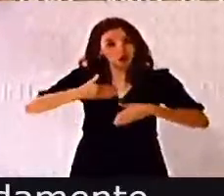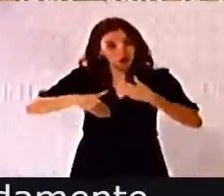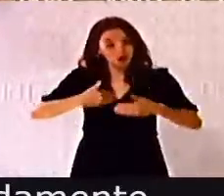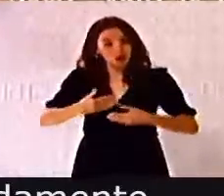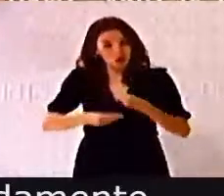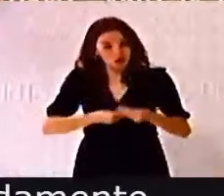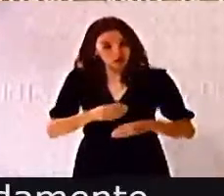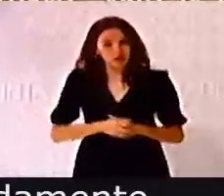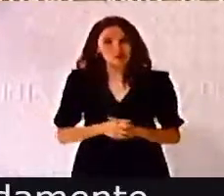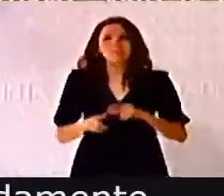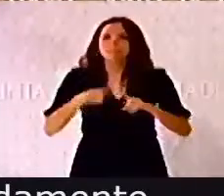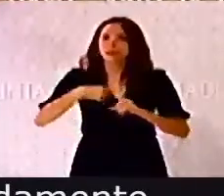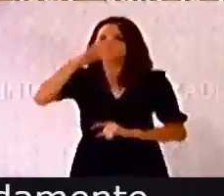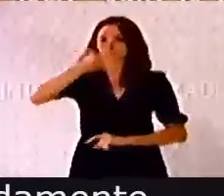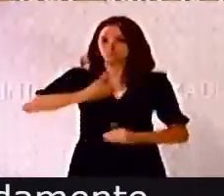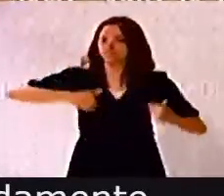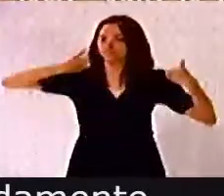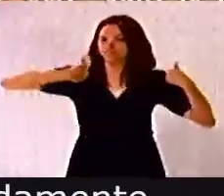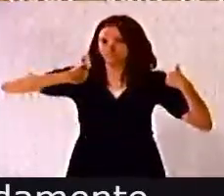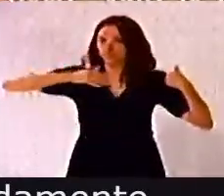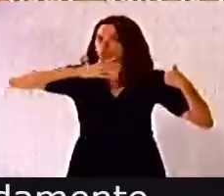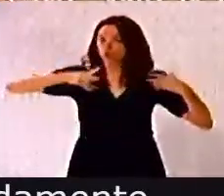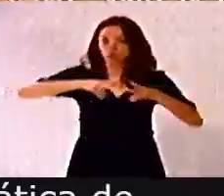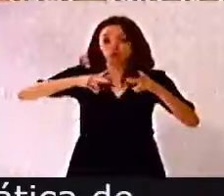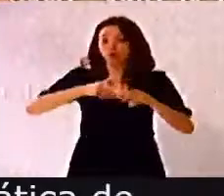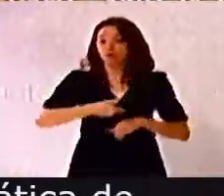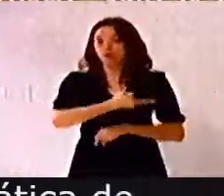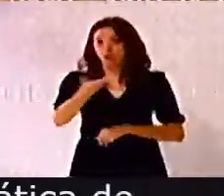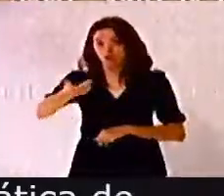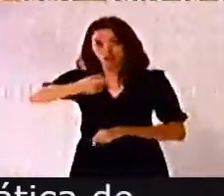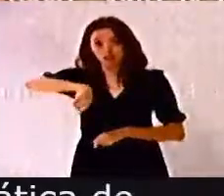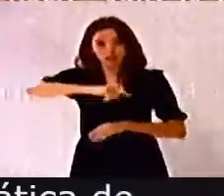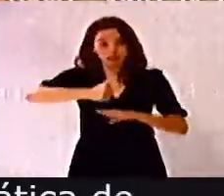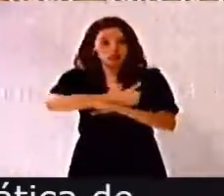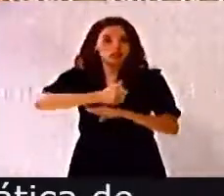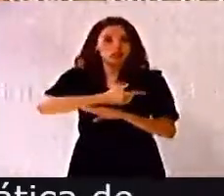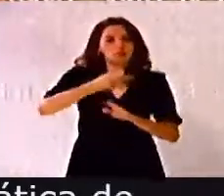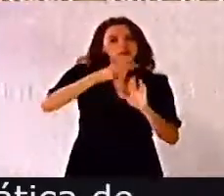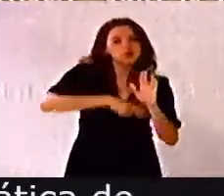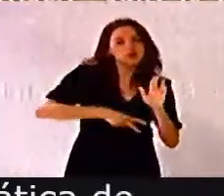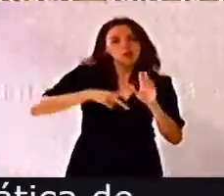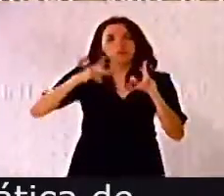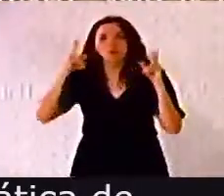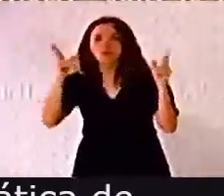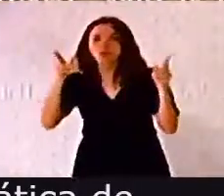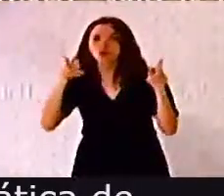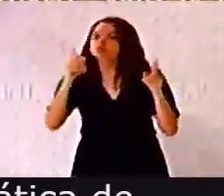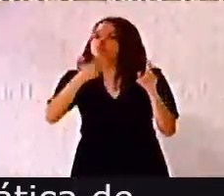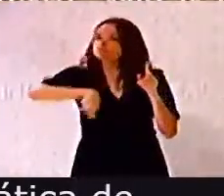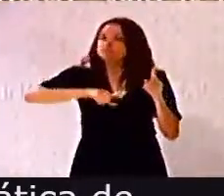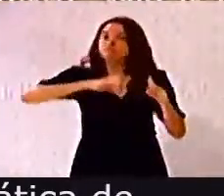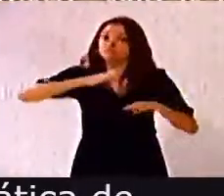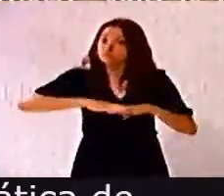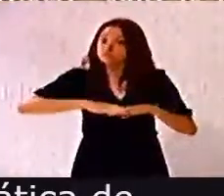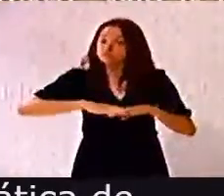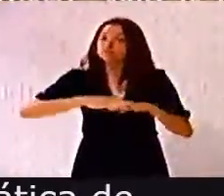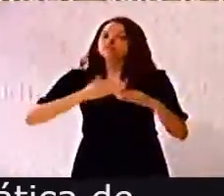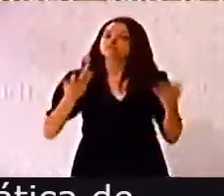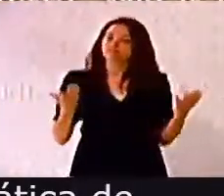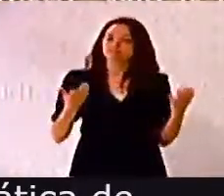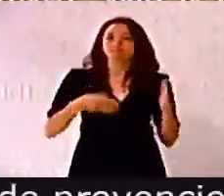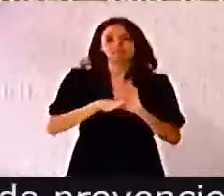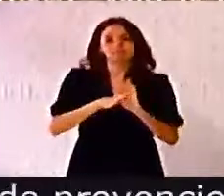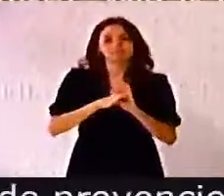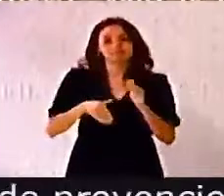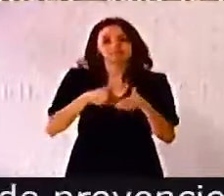y con el rigor necesario por parte del conjunto de la sociedad en el cumplimiento de las medidas de prevención es con lo que nos tenemos que enfrentar